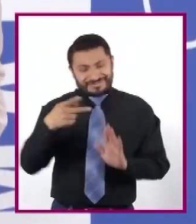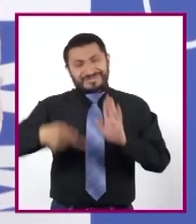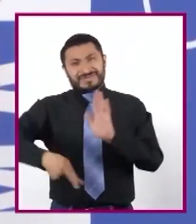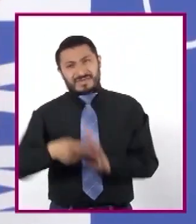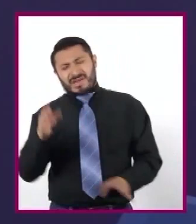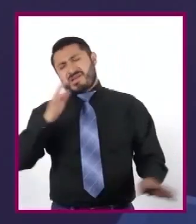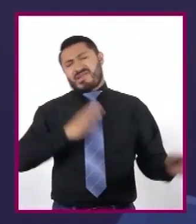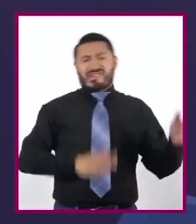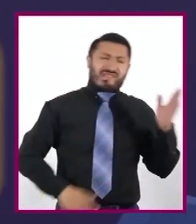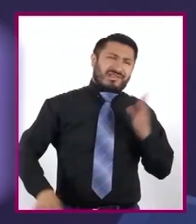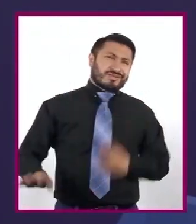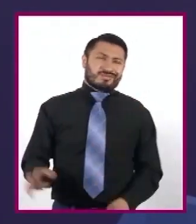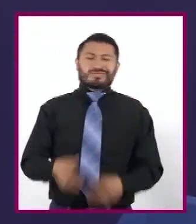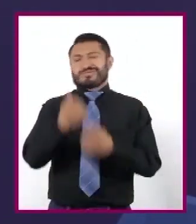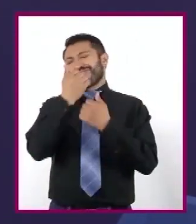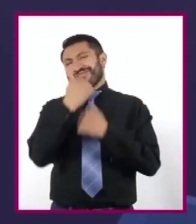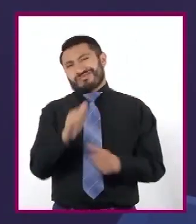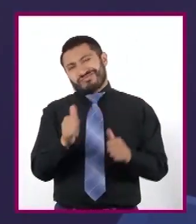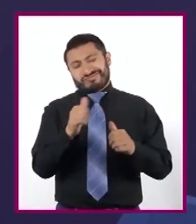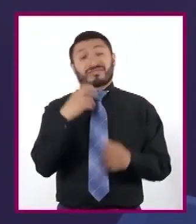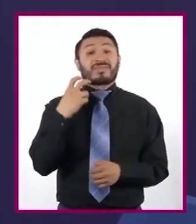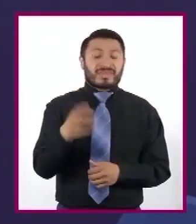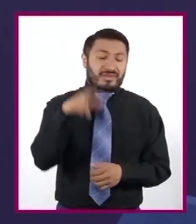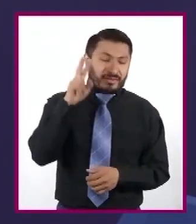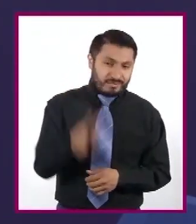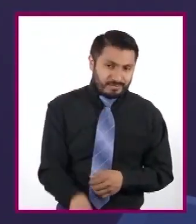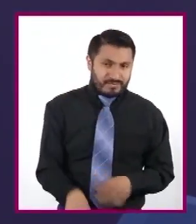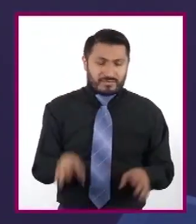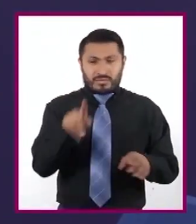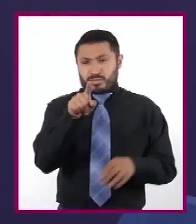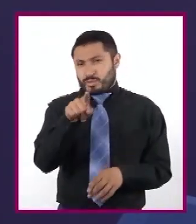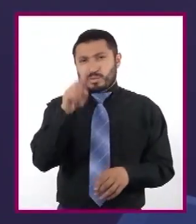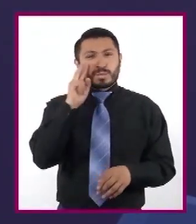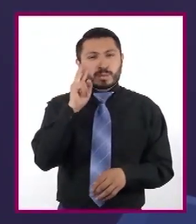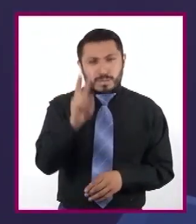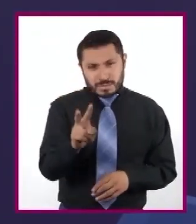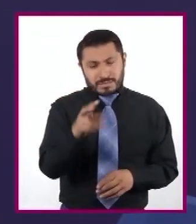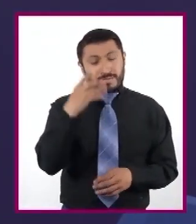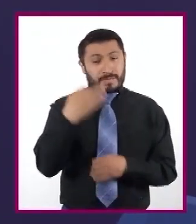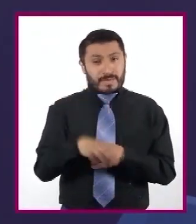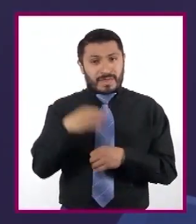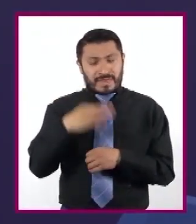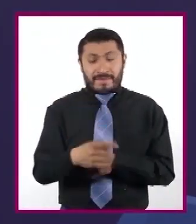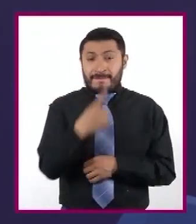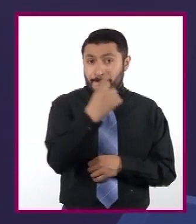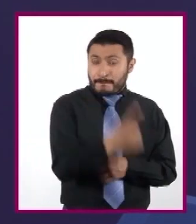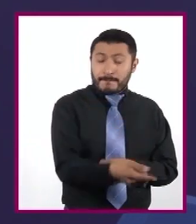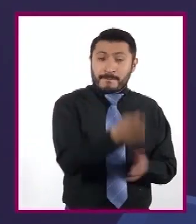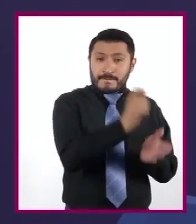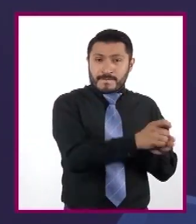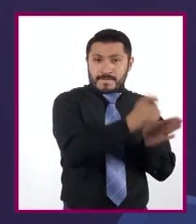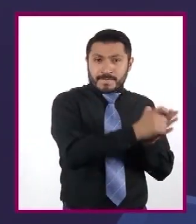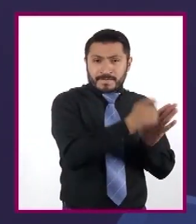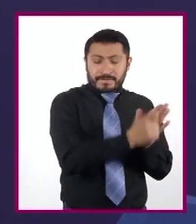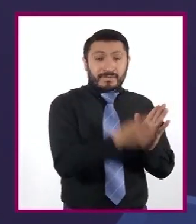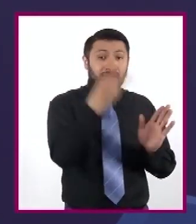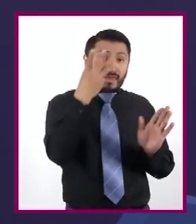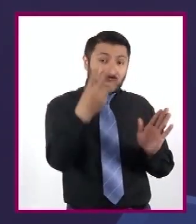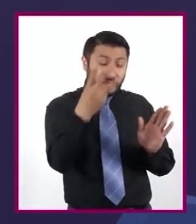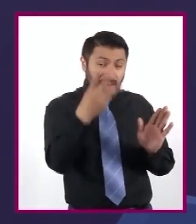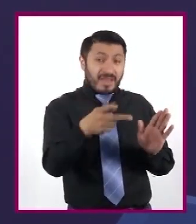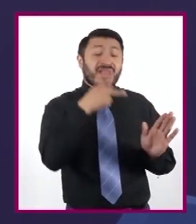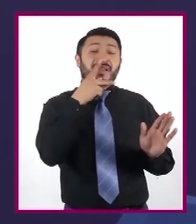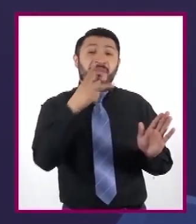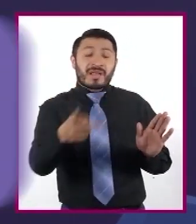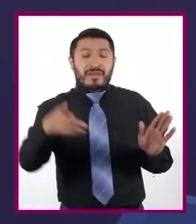tedioso, profesor. Así es, Leslie. Como se pudieron dar cuenta, mientras uno de los textos utilizaba 3 veces la palabra